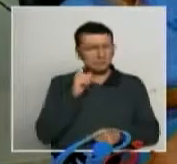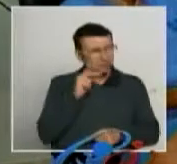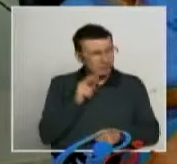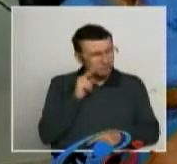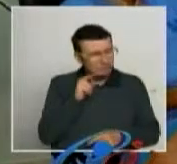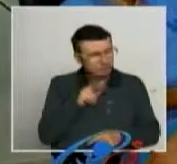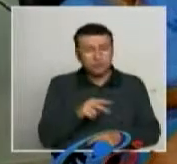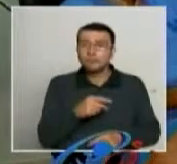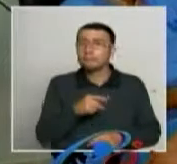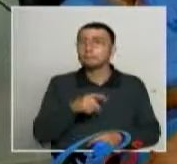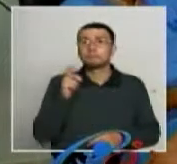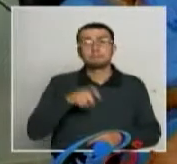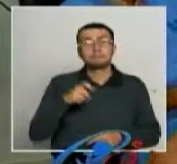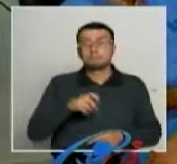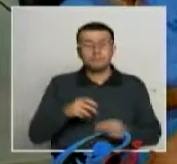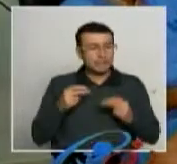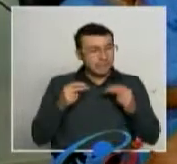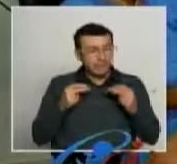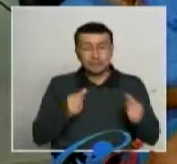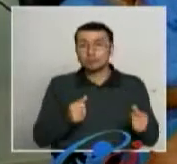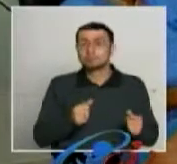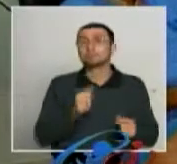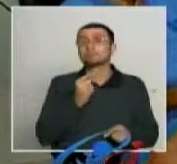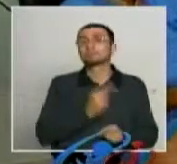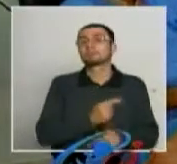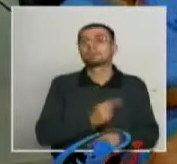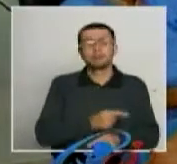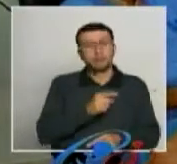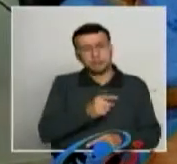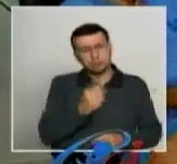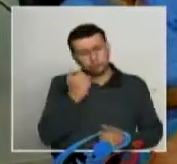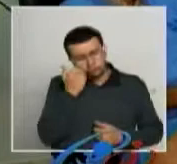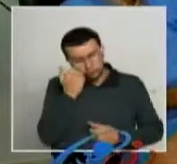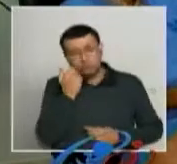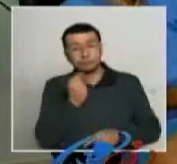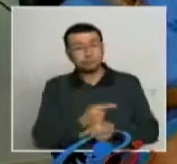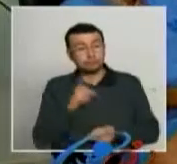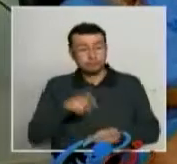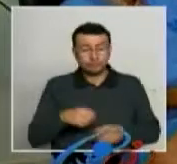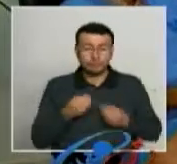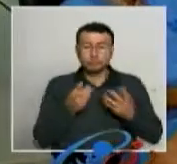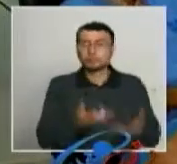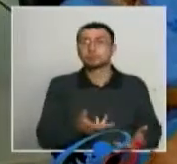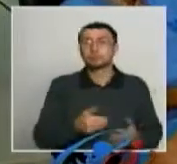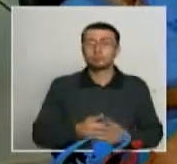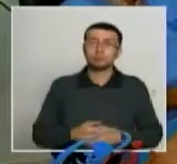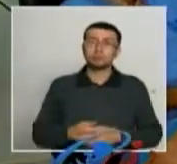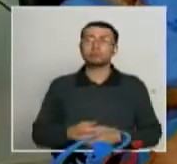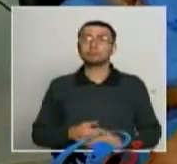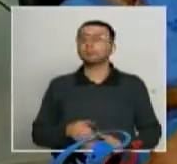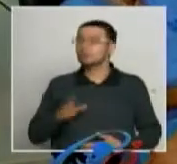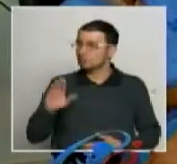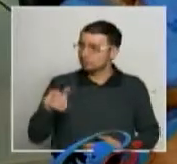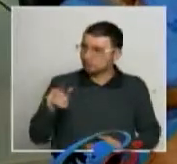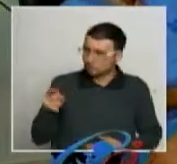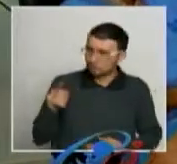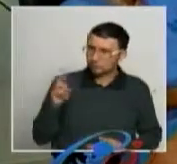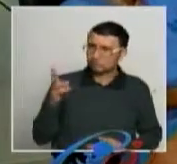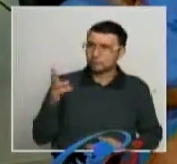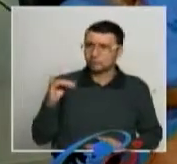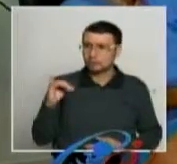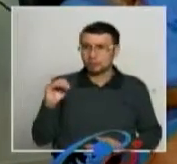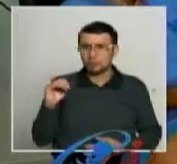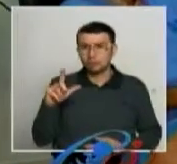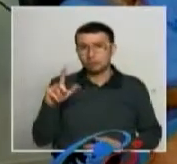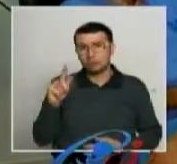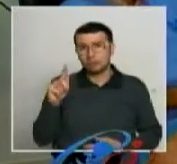en forma adecuada realizar este tipo de examen. Doctor Wilfer, evidente ustedes veían en las imágenes